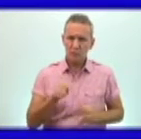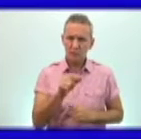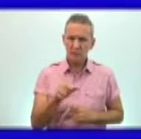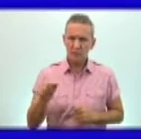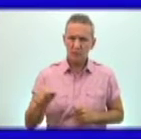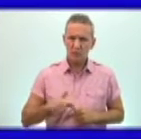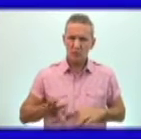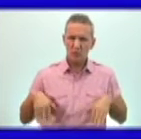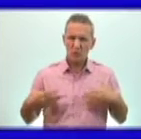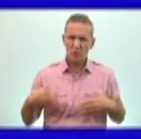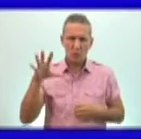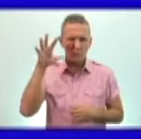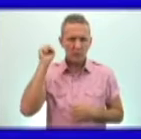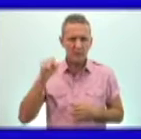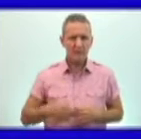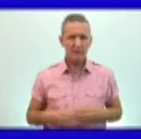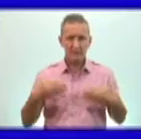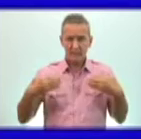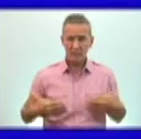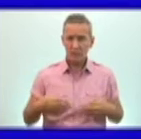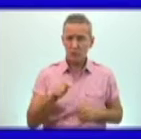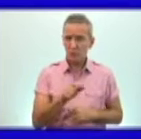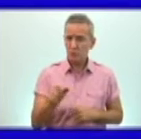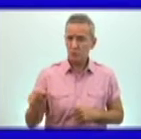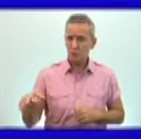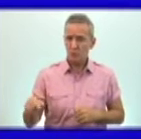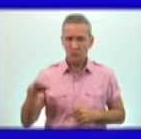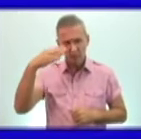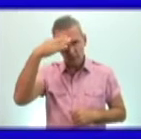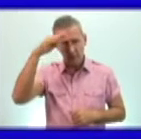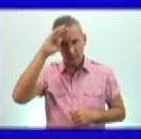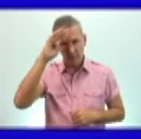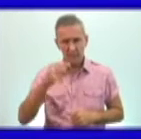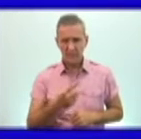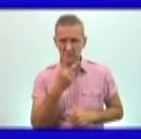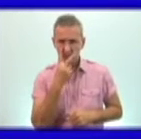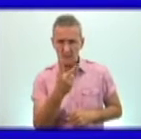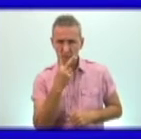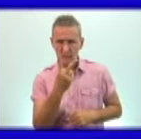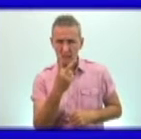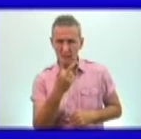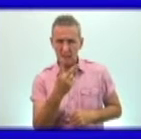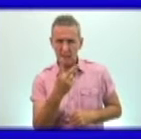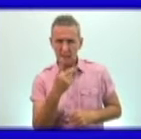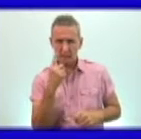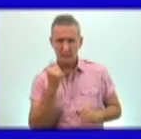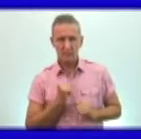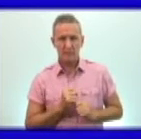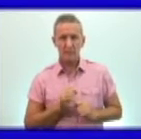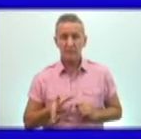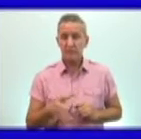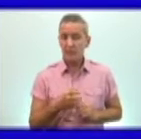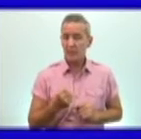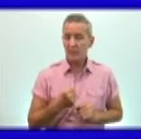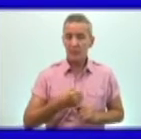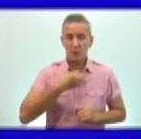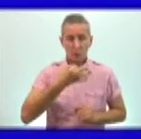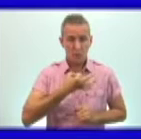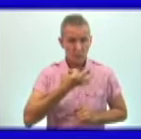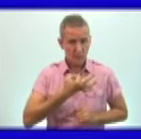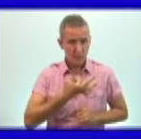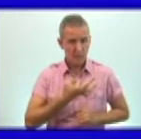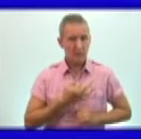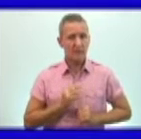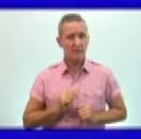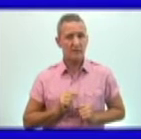los derechos humanos en Cuba? Pues sencillamente desde esa óptica y de todo lo que le he estado explicando hasta esta fecha,